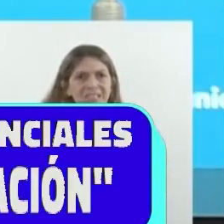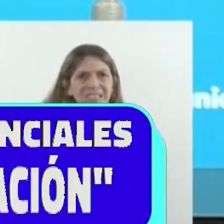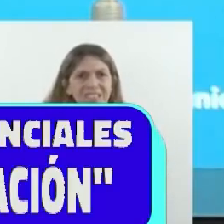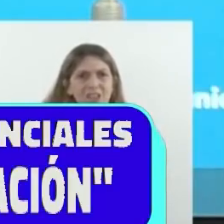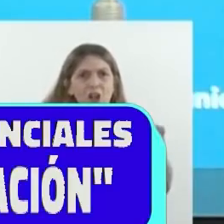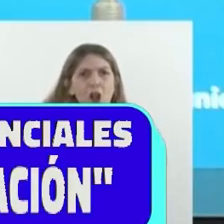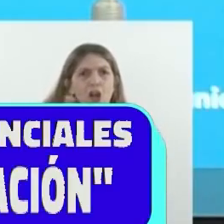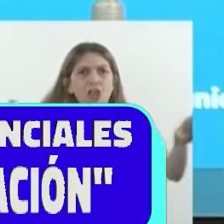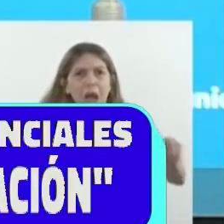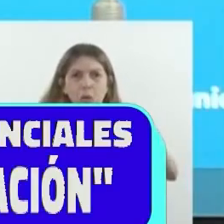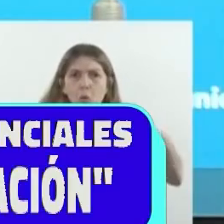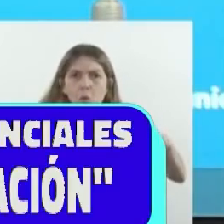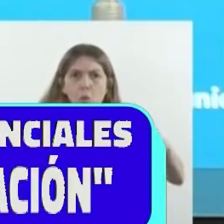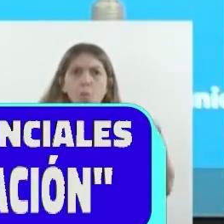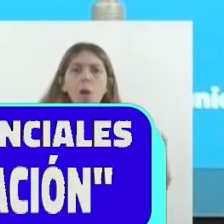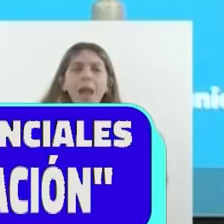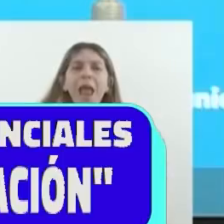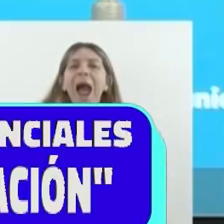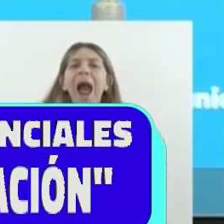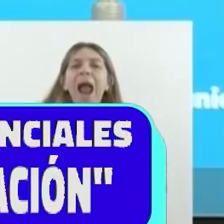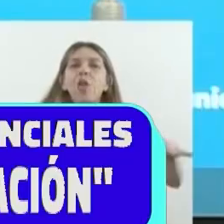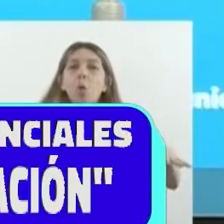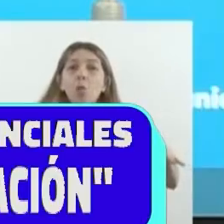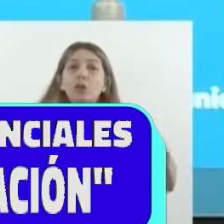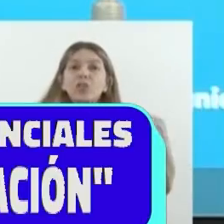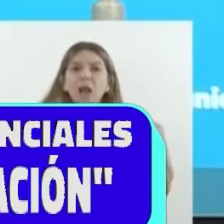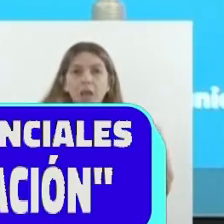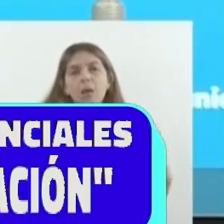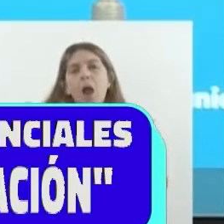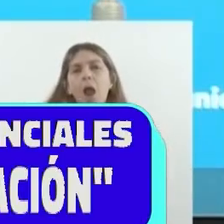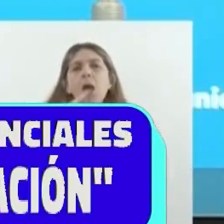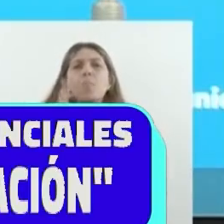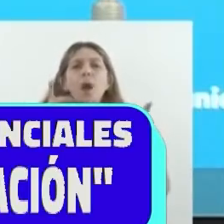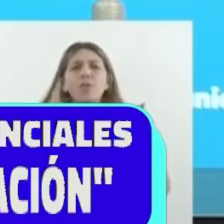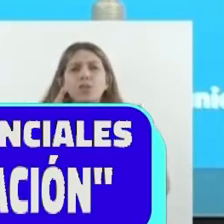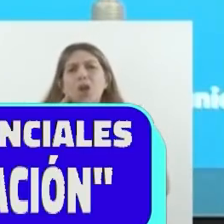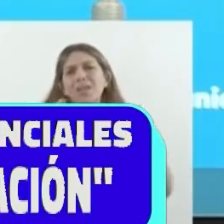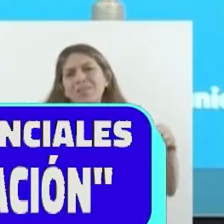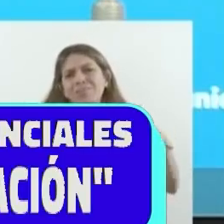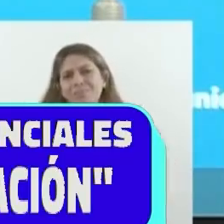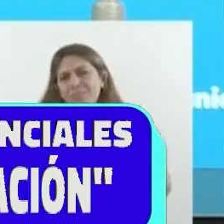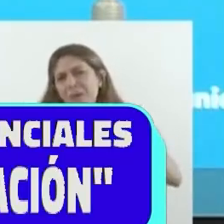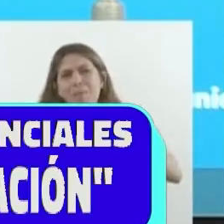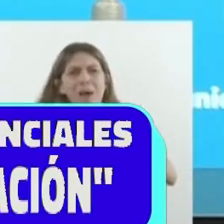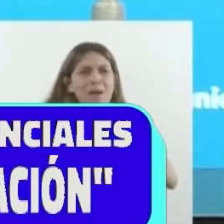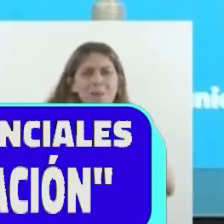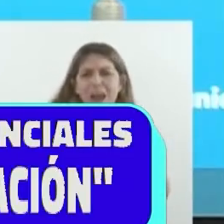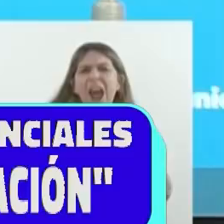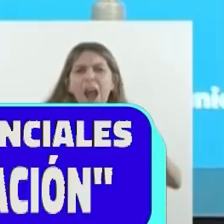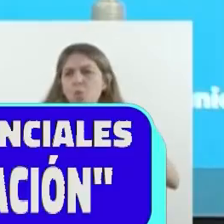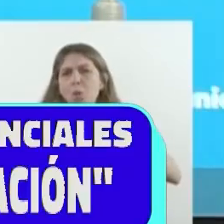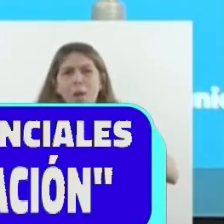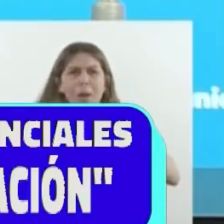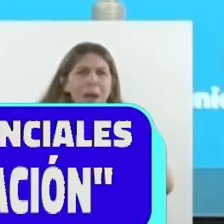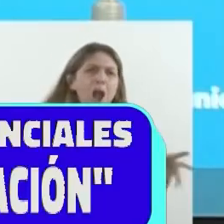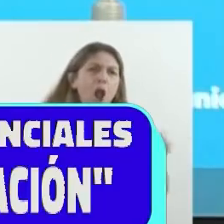Porque no es que se mueven alumnos. Se mueven alumnos, se mueven docentes, se mueven no docentes. Se mueven transportistas, se